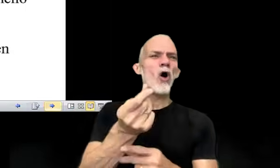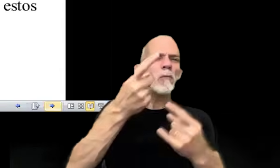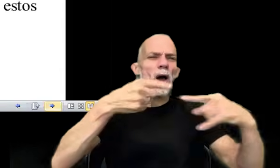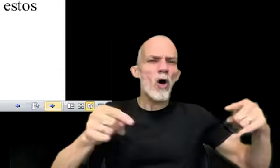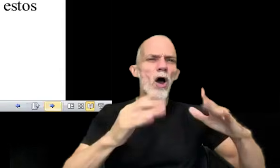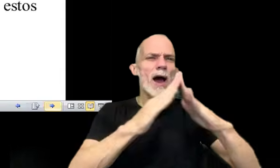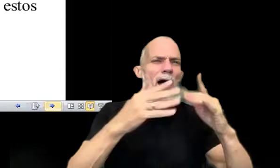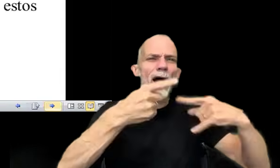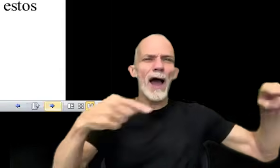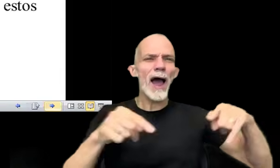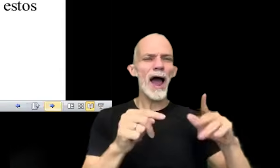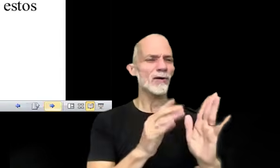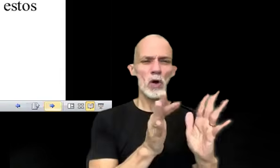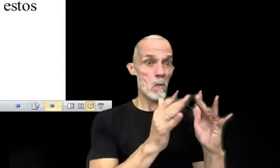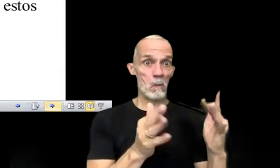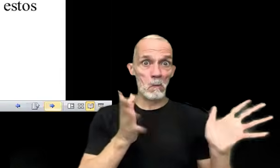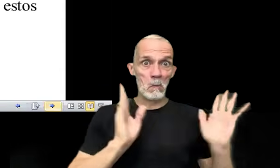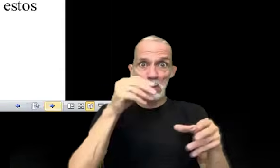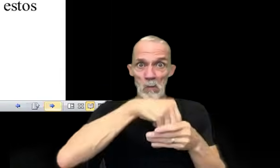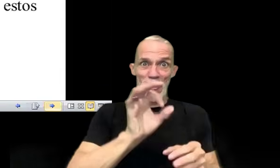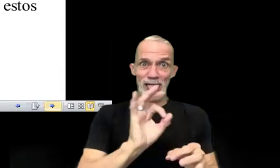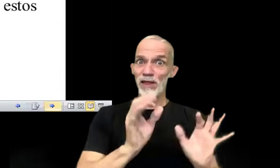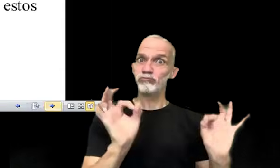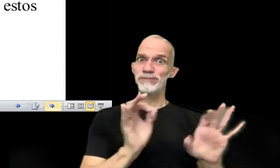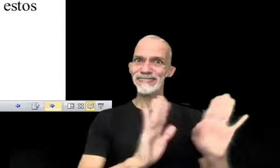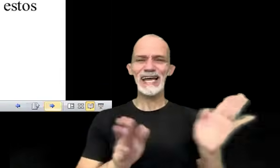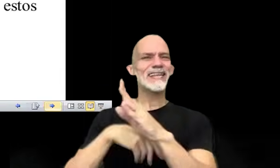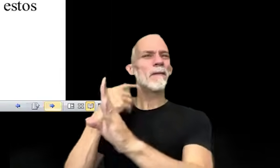van a reflejar en el periodo fiscal